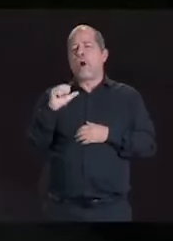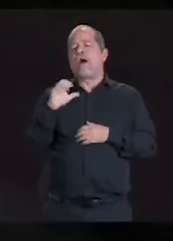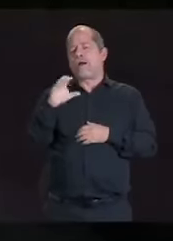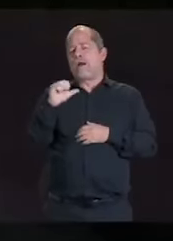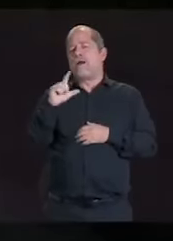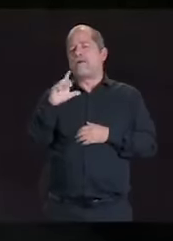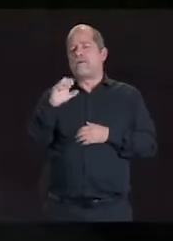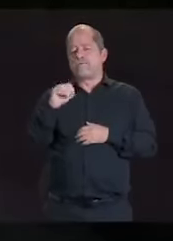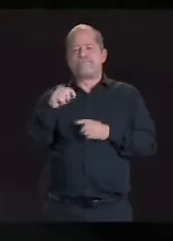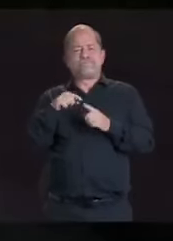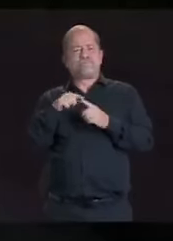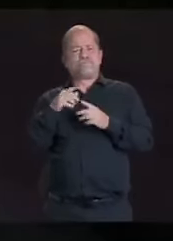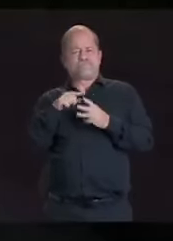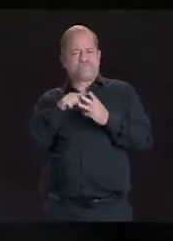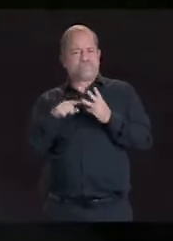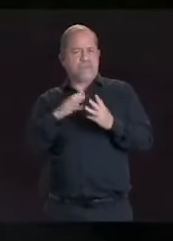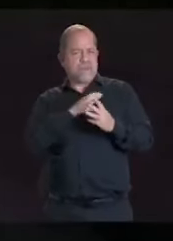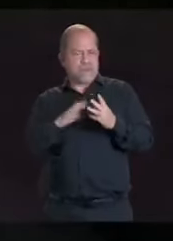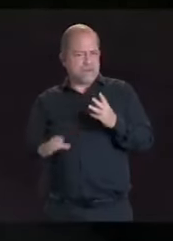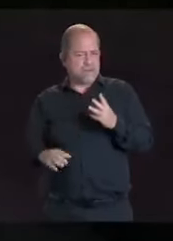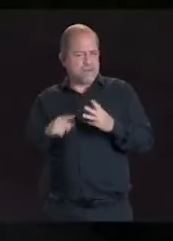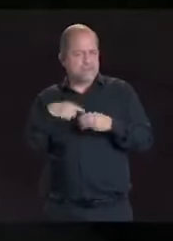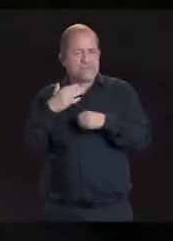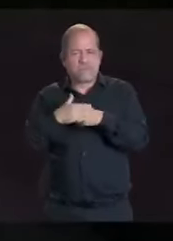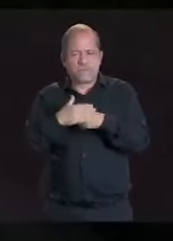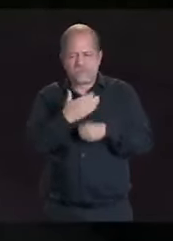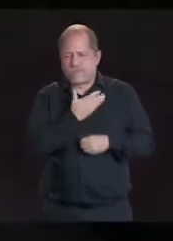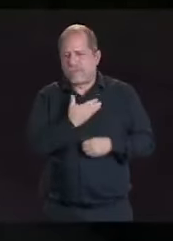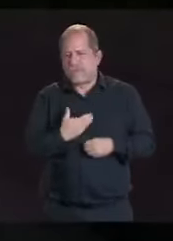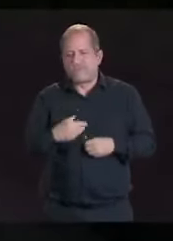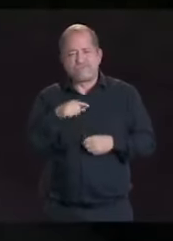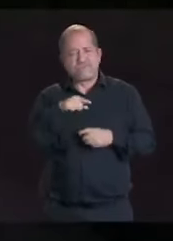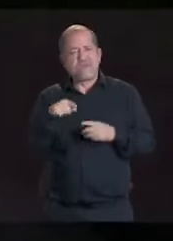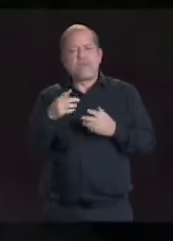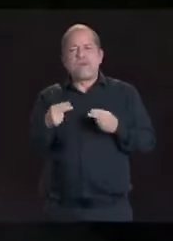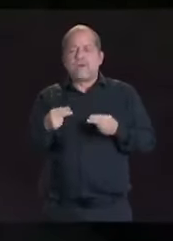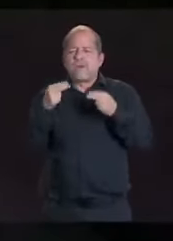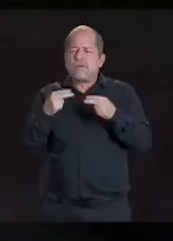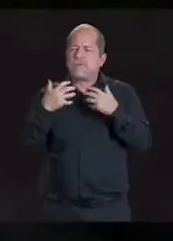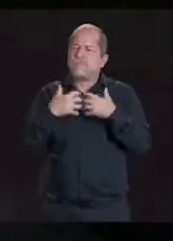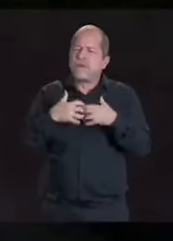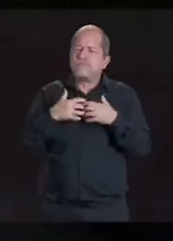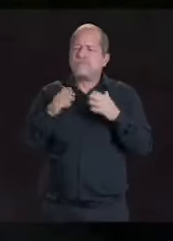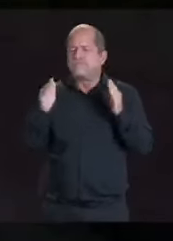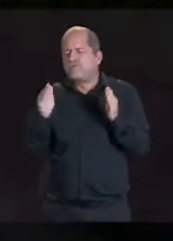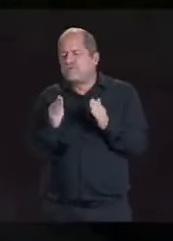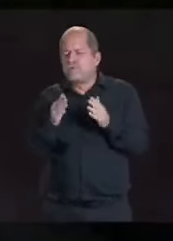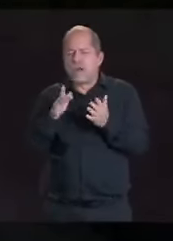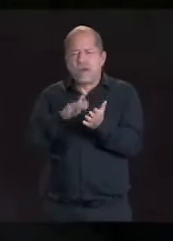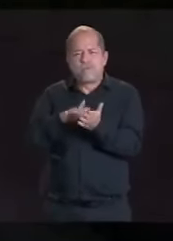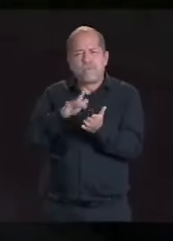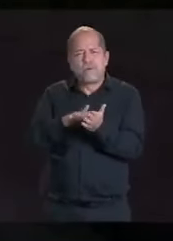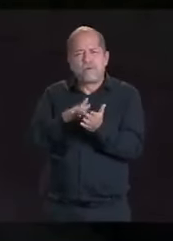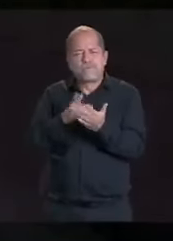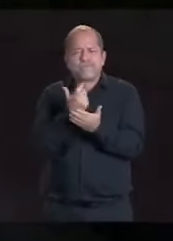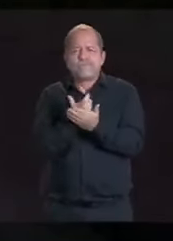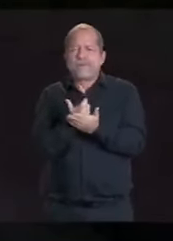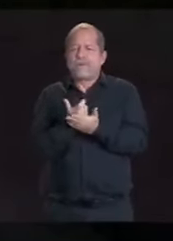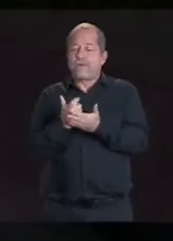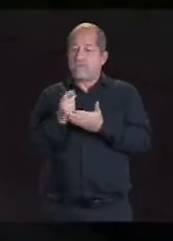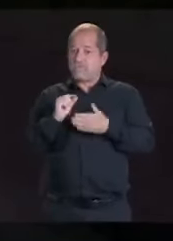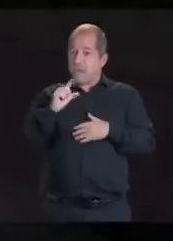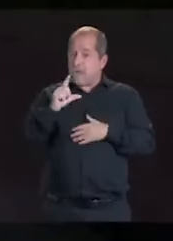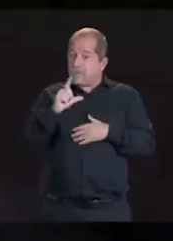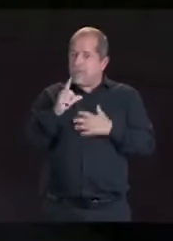cómo es que van a ayudar a los microempresarios y empresarios a dar salarios justos y hacer que no cierren mientras